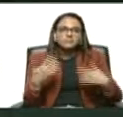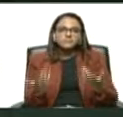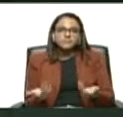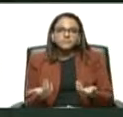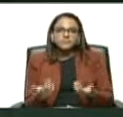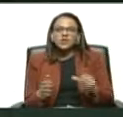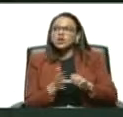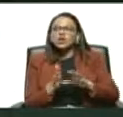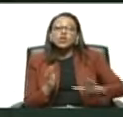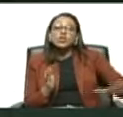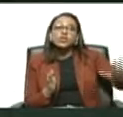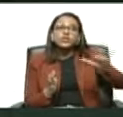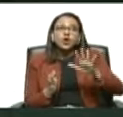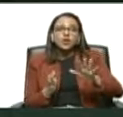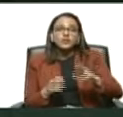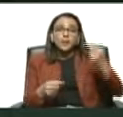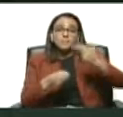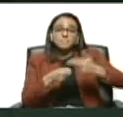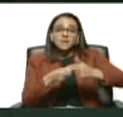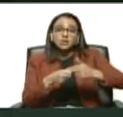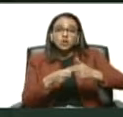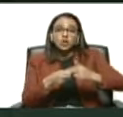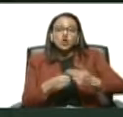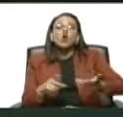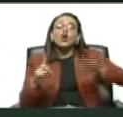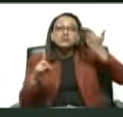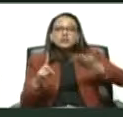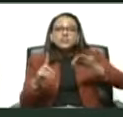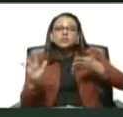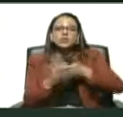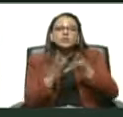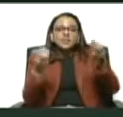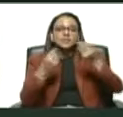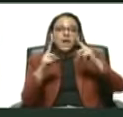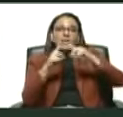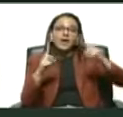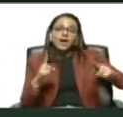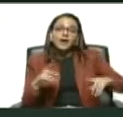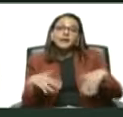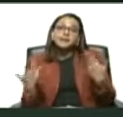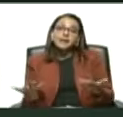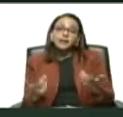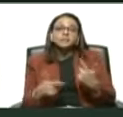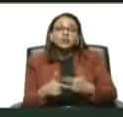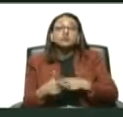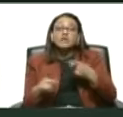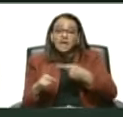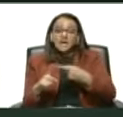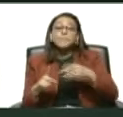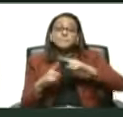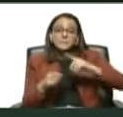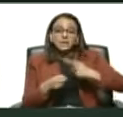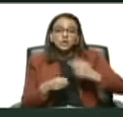y donde el petróleo seguirá siendo la principal fuente de energía. Y por eso vemos allí con humildad